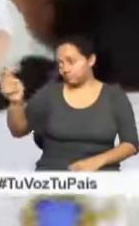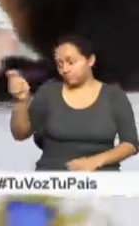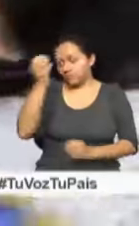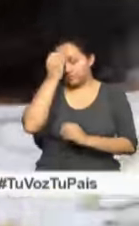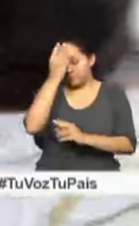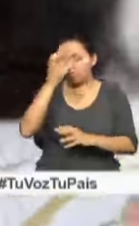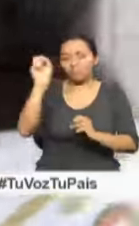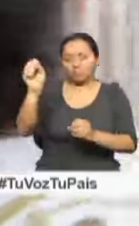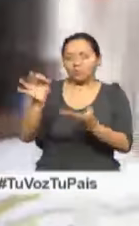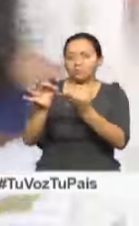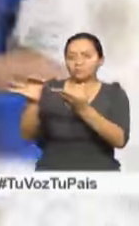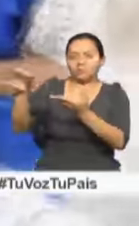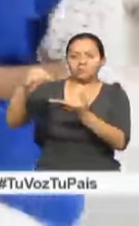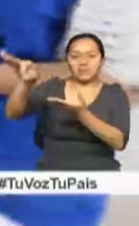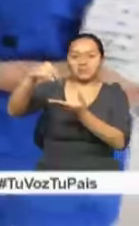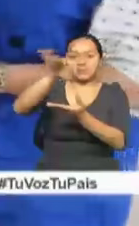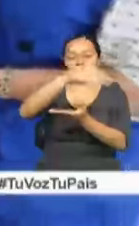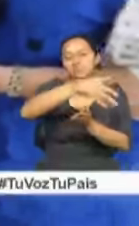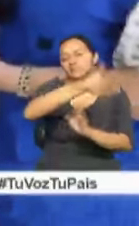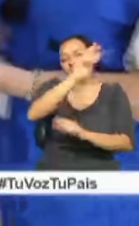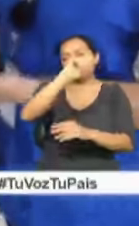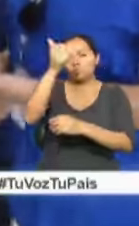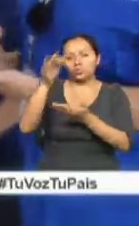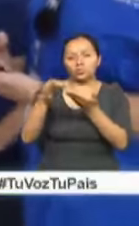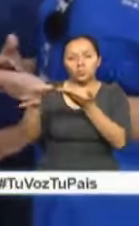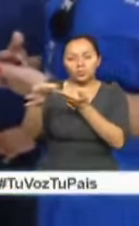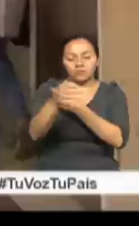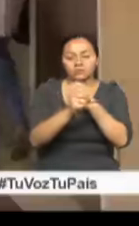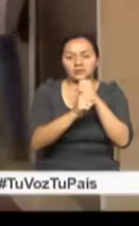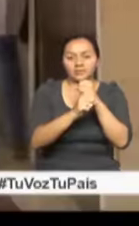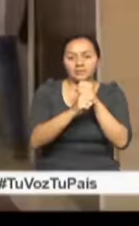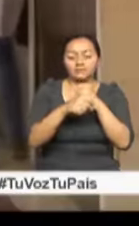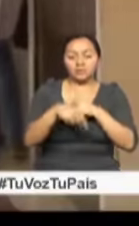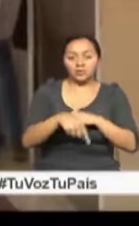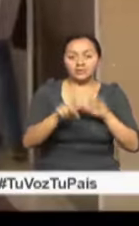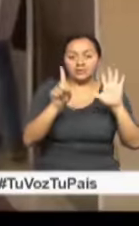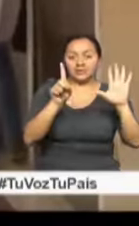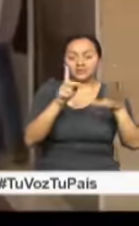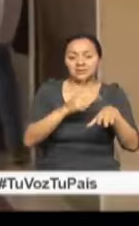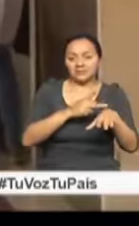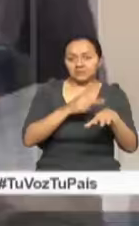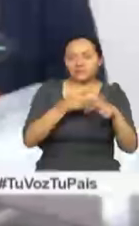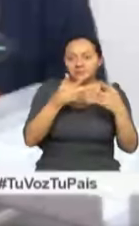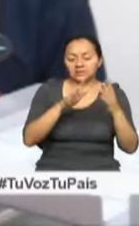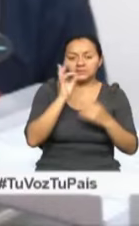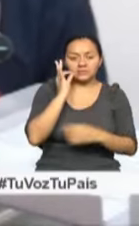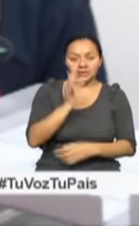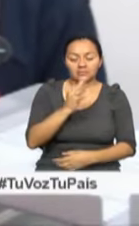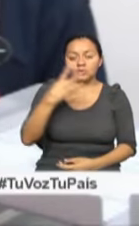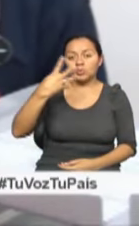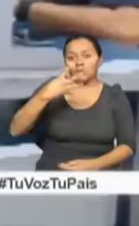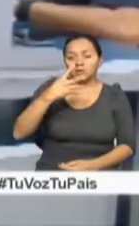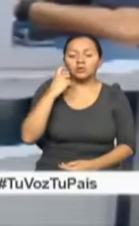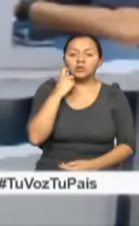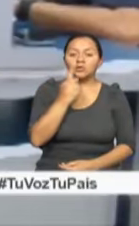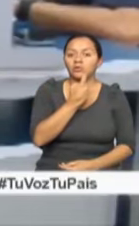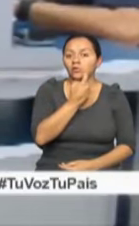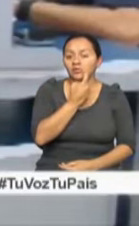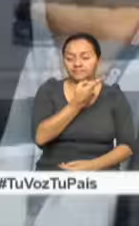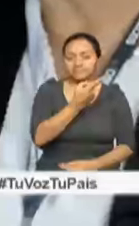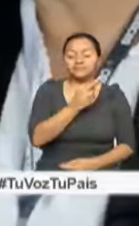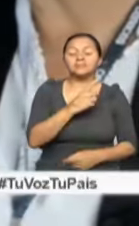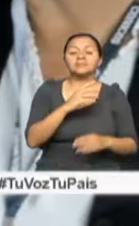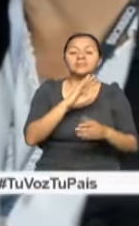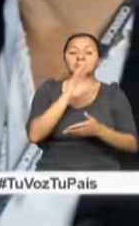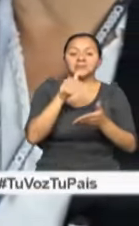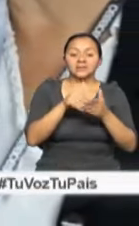sexta aplicación del examen de habilitación para la carrera de medicina y la cuarta para la carrera de odontología. El SEACES además